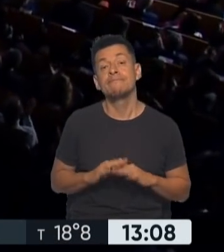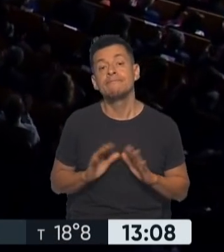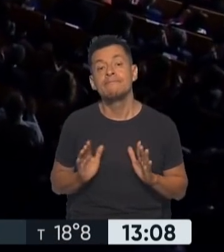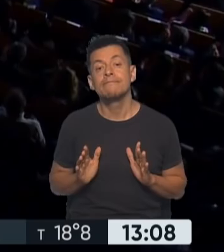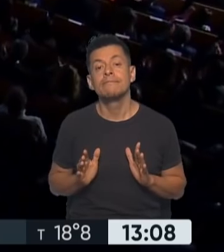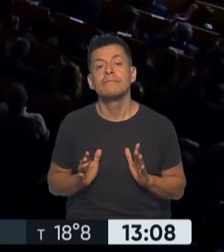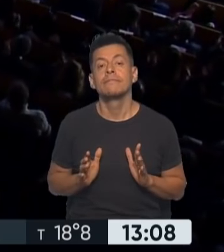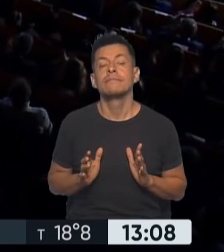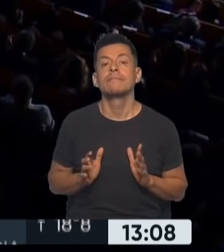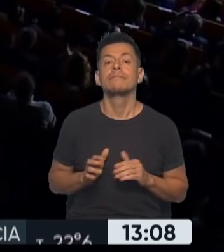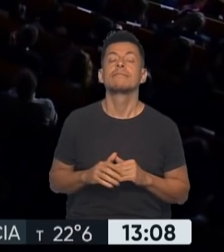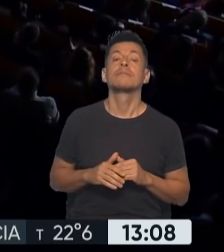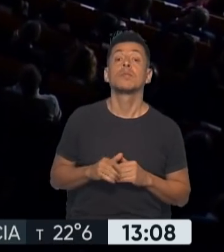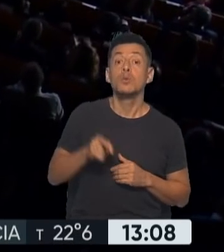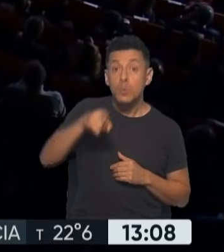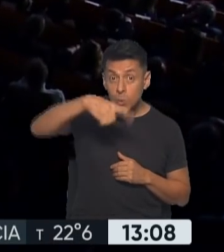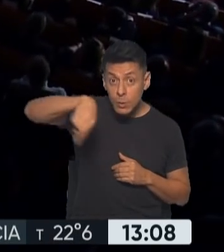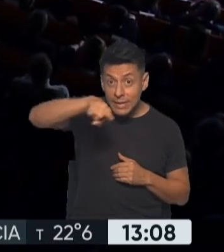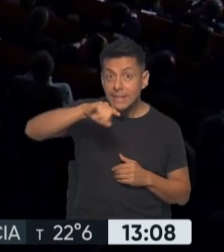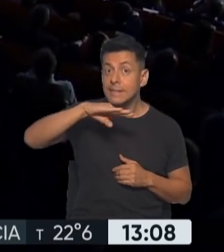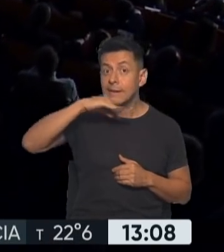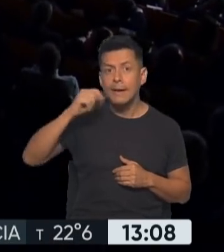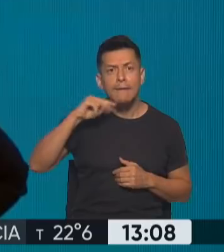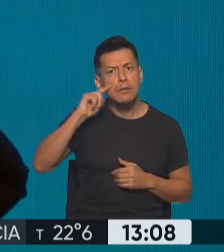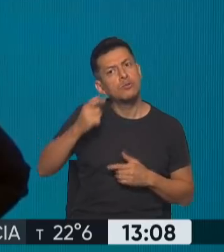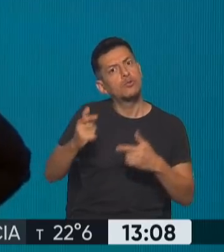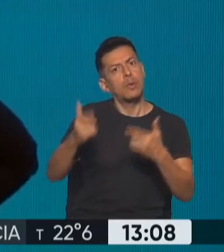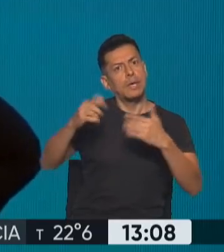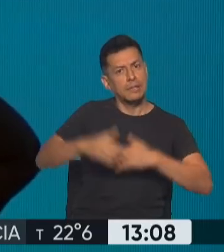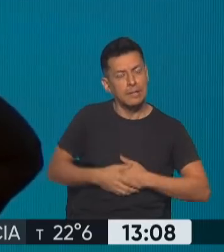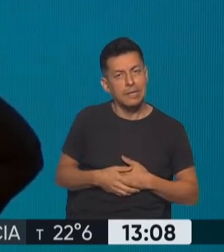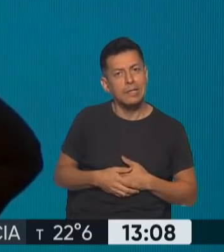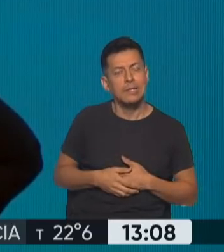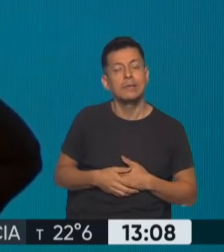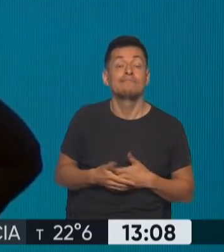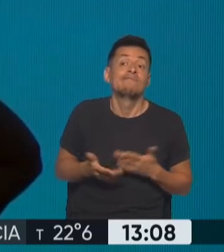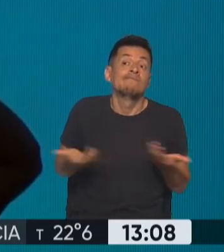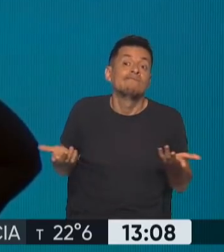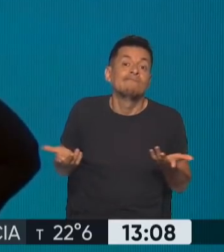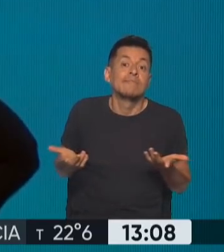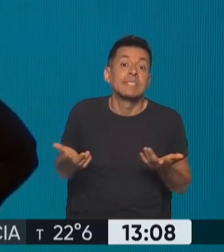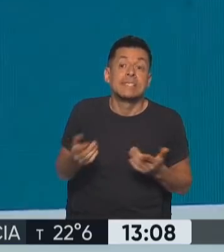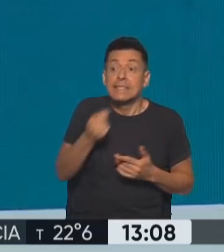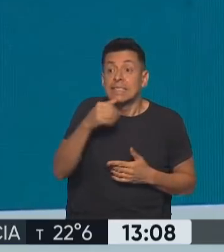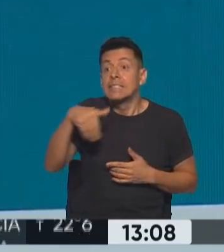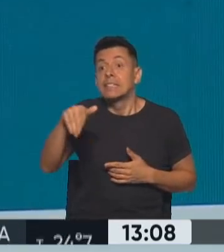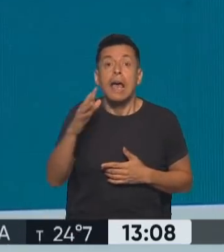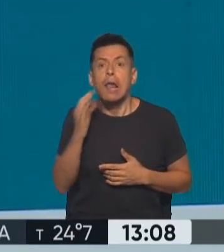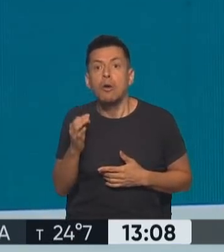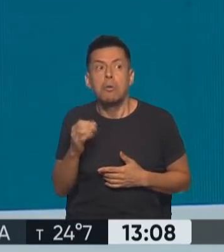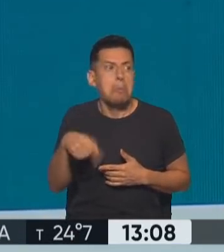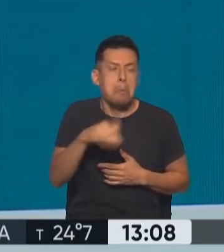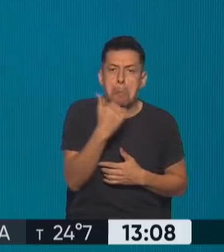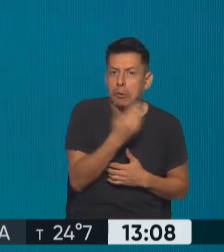Afortunadamente, ustedes, Javi, tienen suerte. Estas cosas, o por lo menos si se producen, nadie se entera,